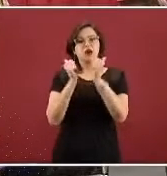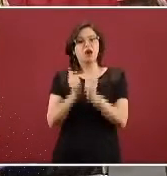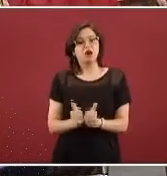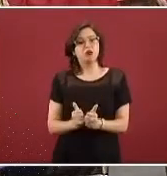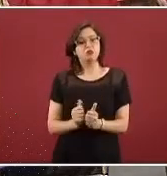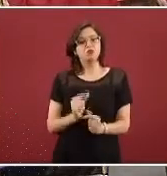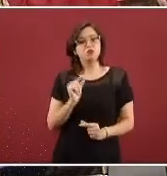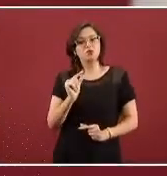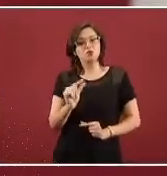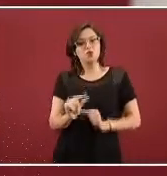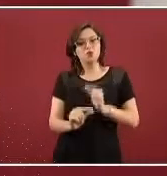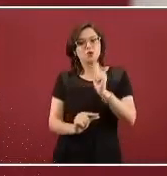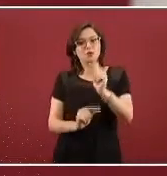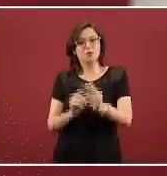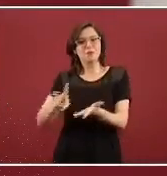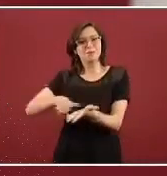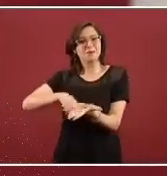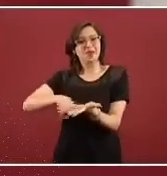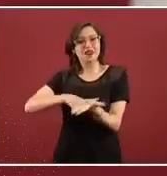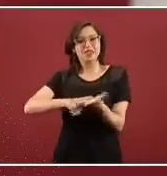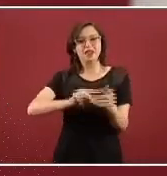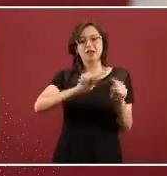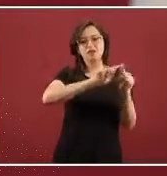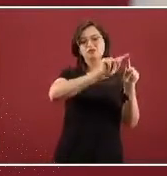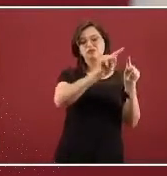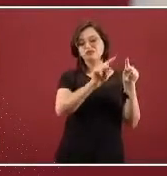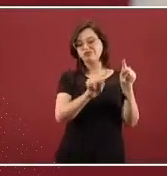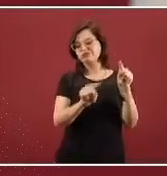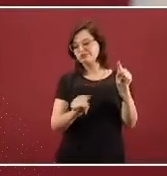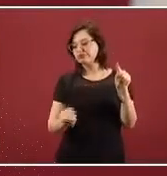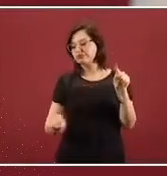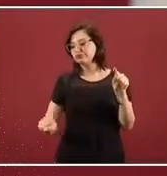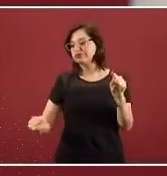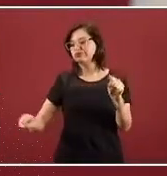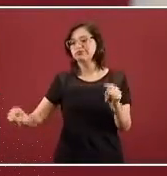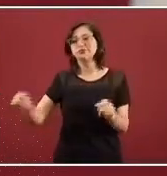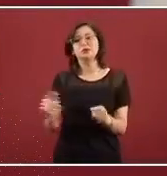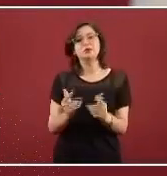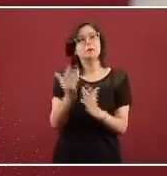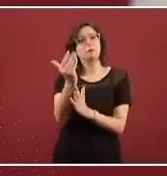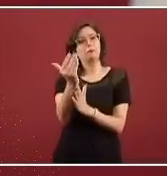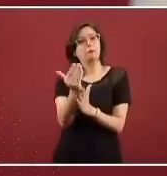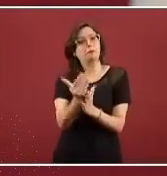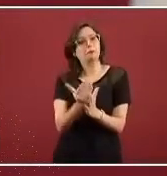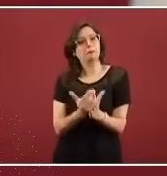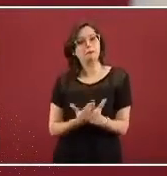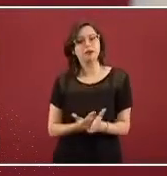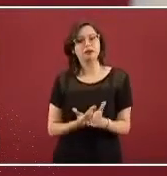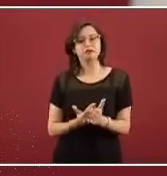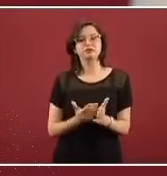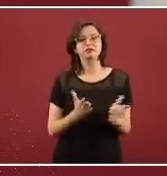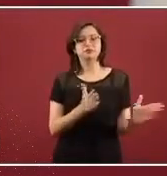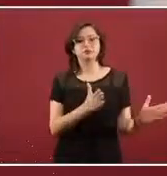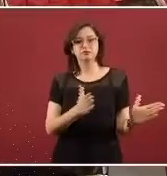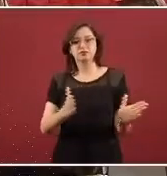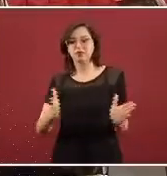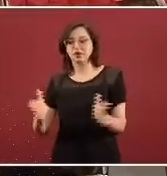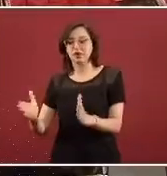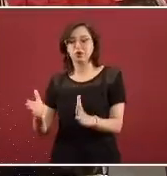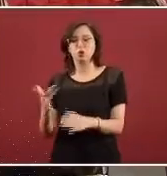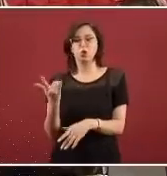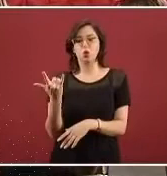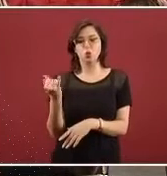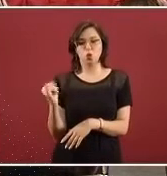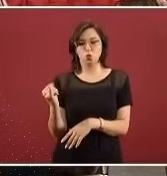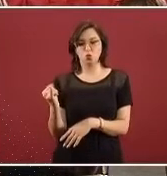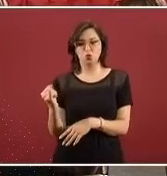con menos casos, y vamos a ganar un poco de tiempo llevando la curva hacia el mes de junio.